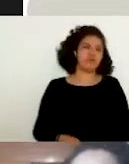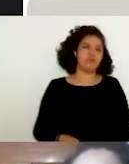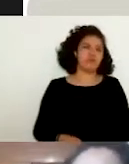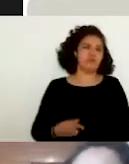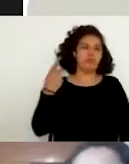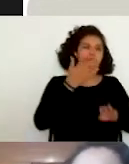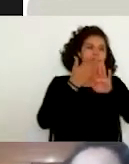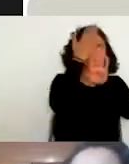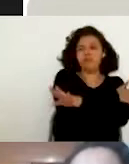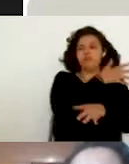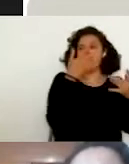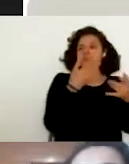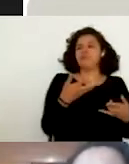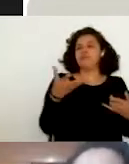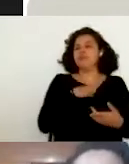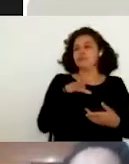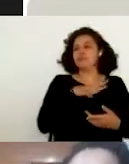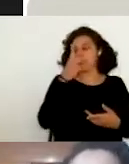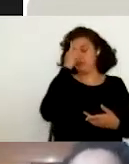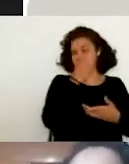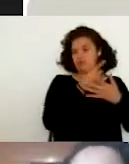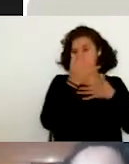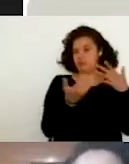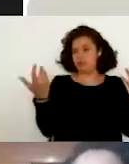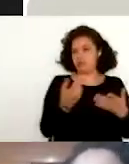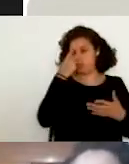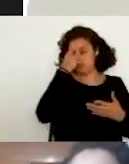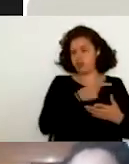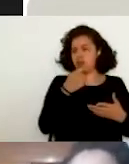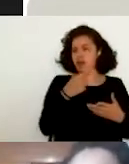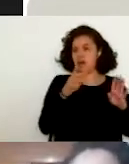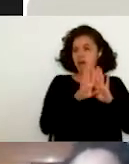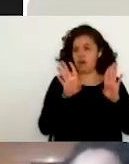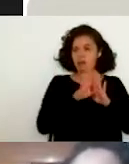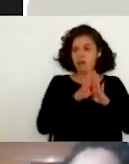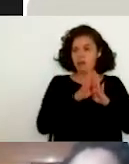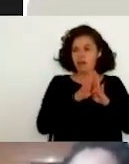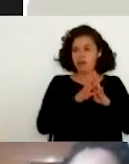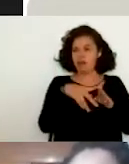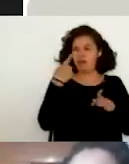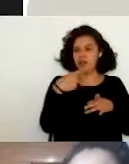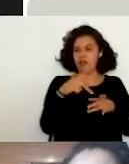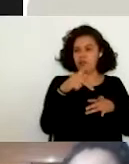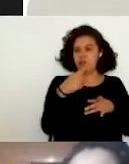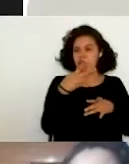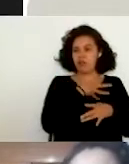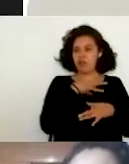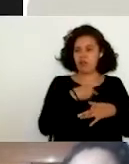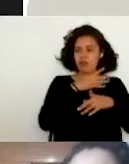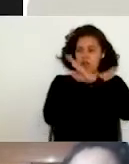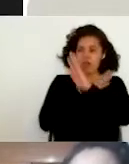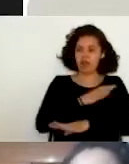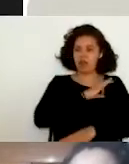antecedentes para comenzar a hacer un proyecto y las razones por las cuales puede ser rechazado? ¿O vamos